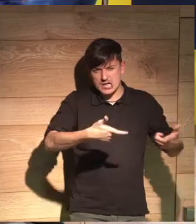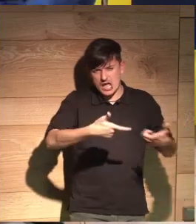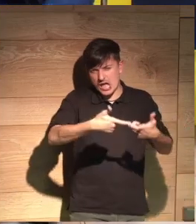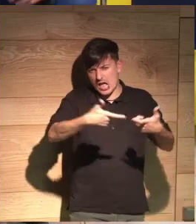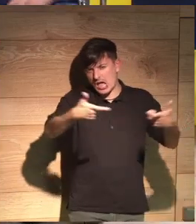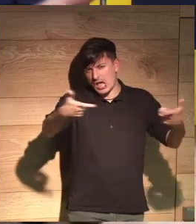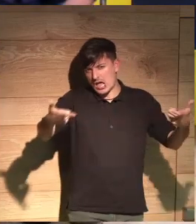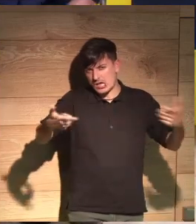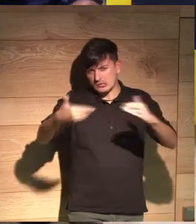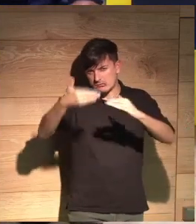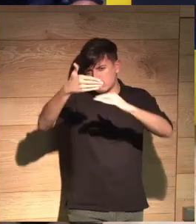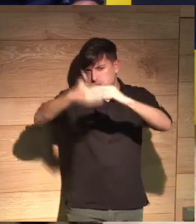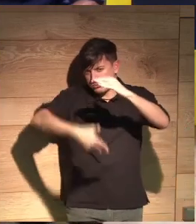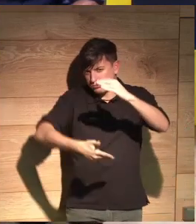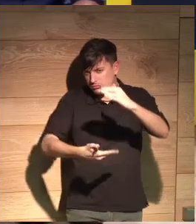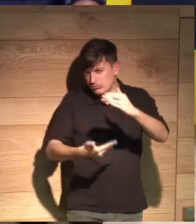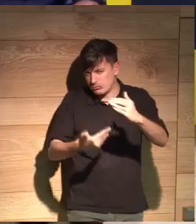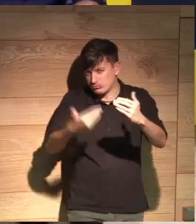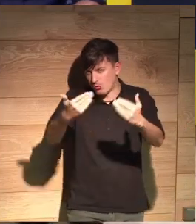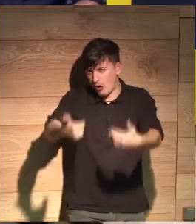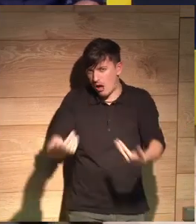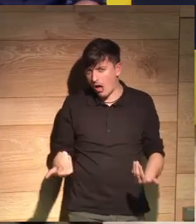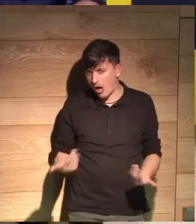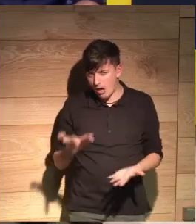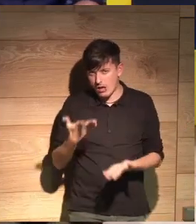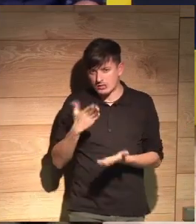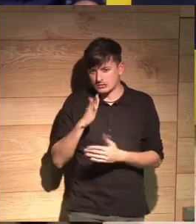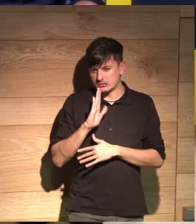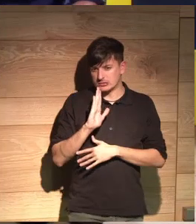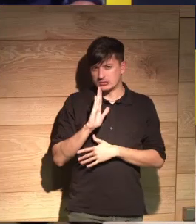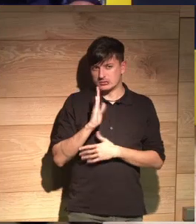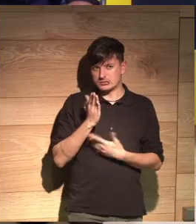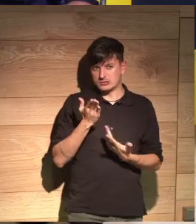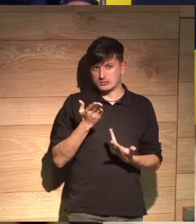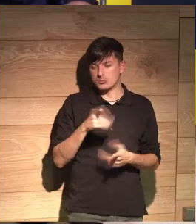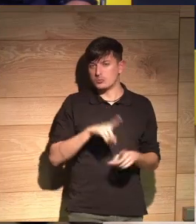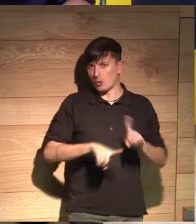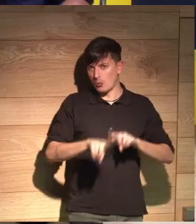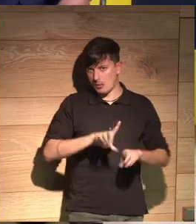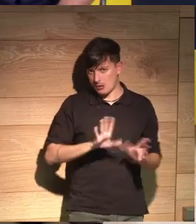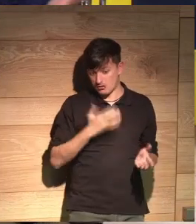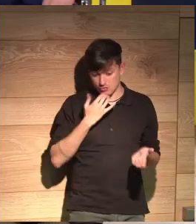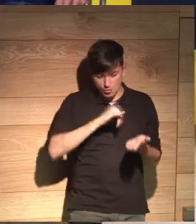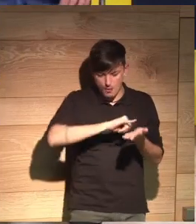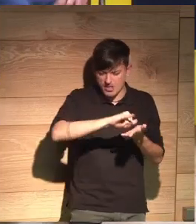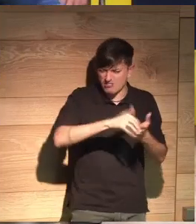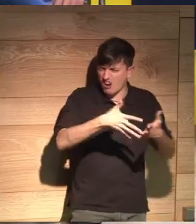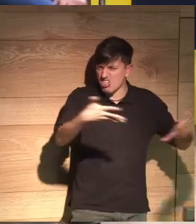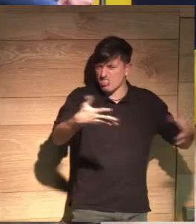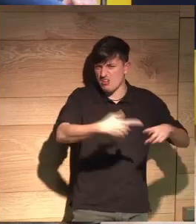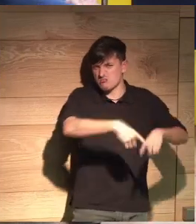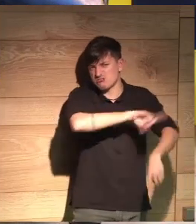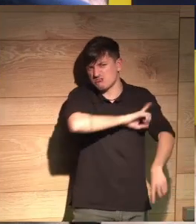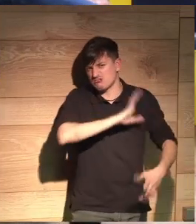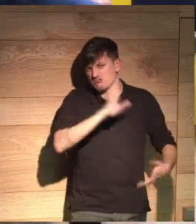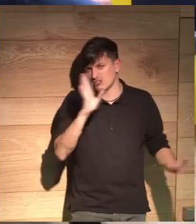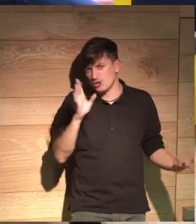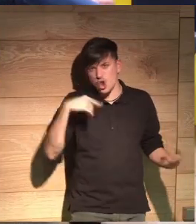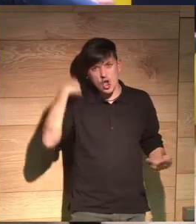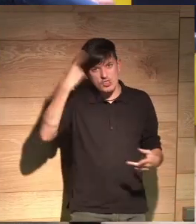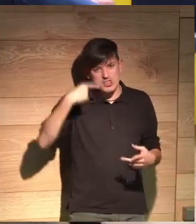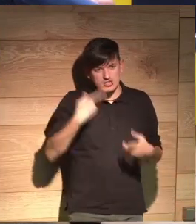o sea sacrifican su salud para llegar a su puesto de empleo problema nueva yor demasiado grande logré demasiado